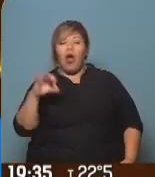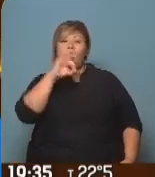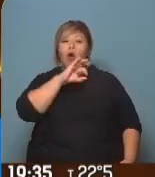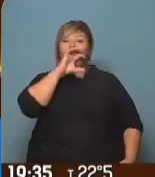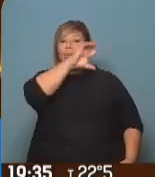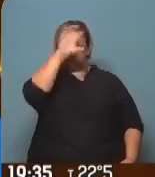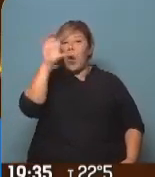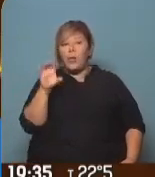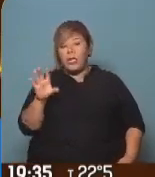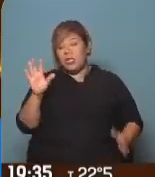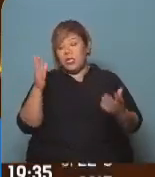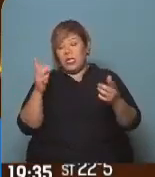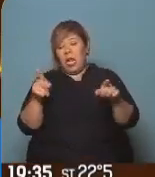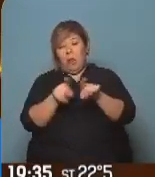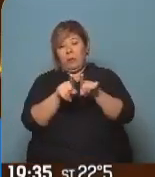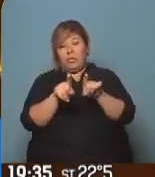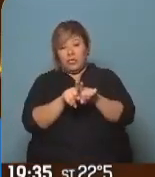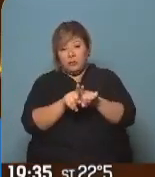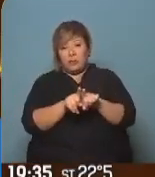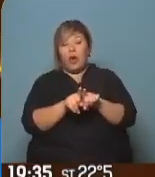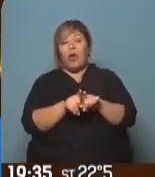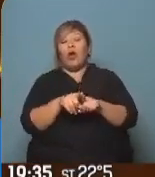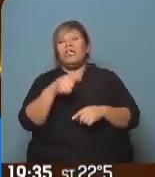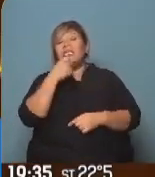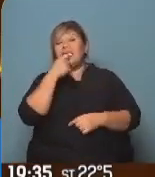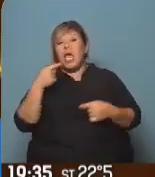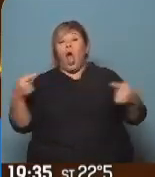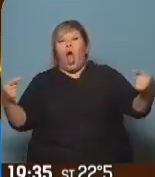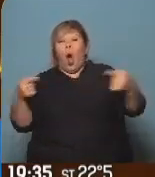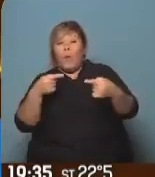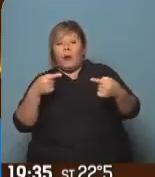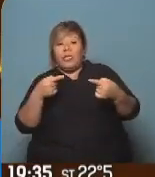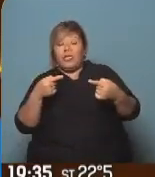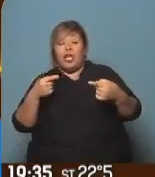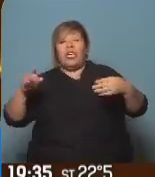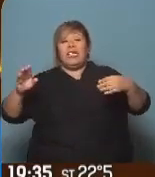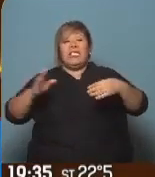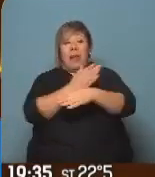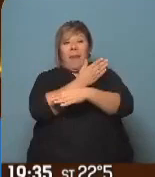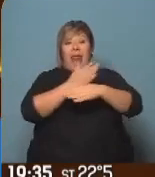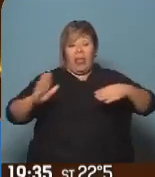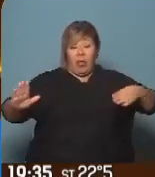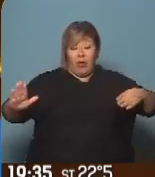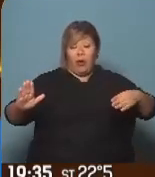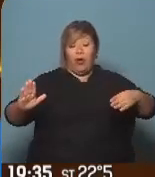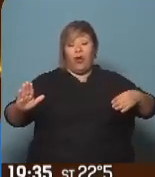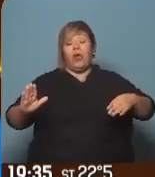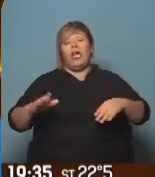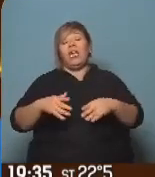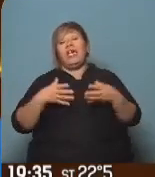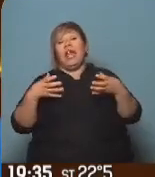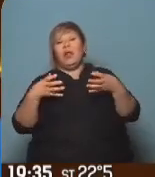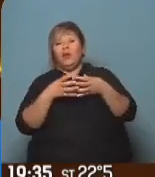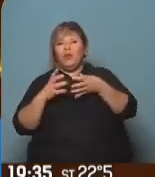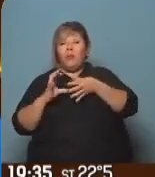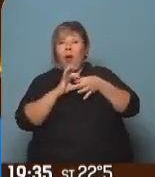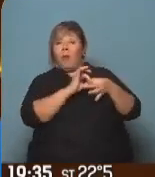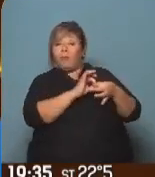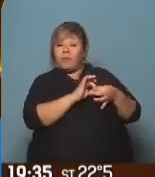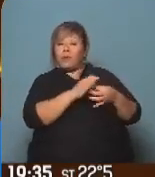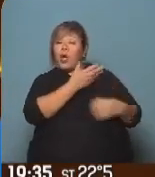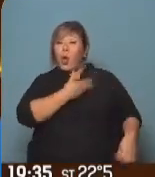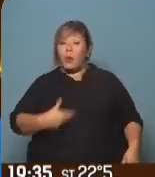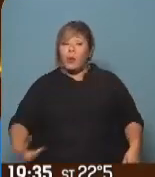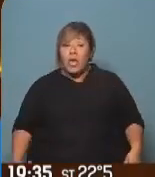relativamente unificado y la oposición está dividida, bueno, eso otorga naturalmente una ventaja para el gobierno. Independientemente de